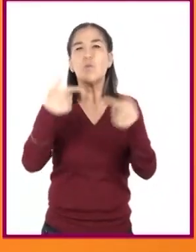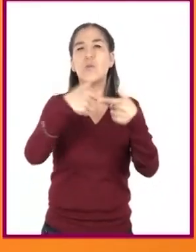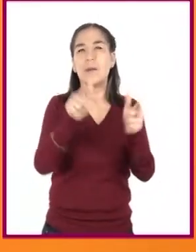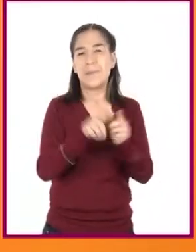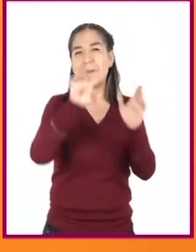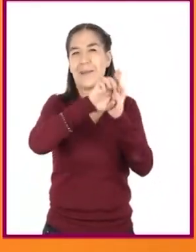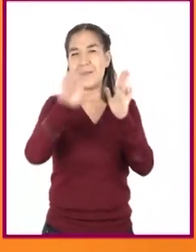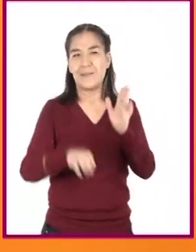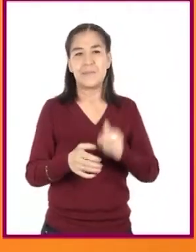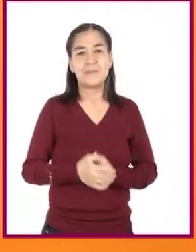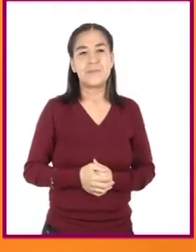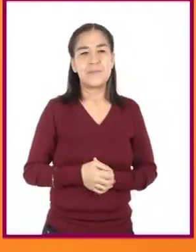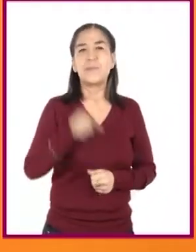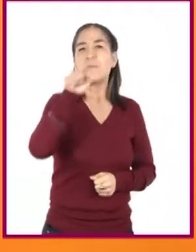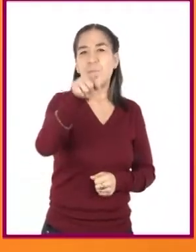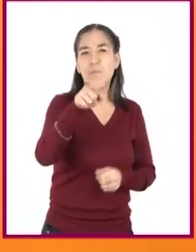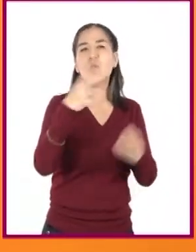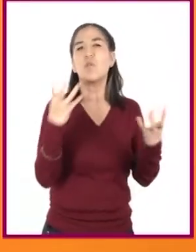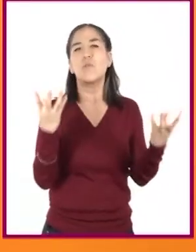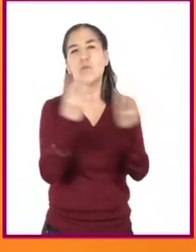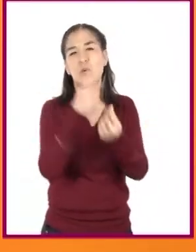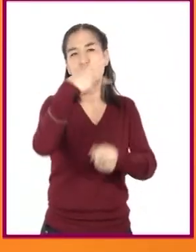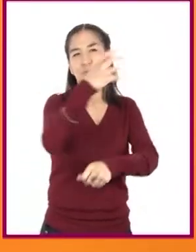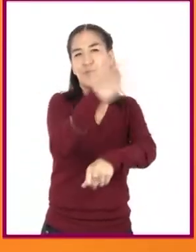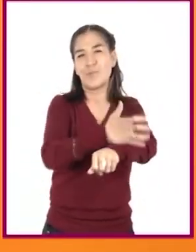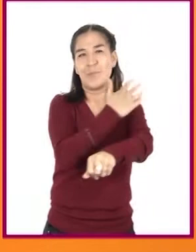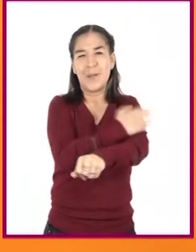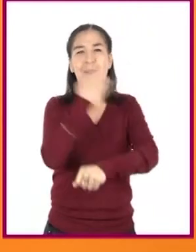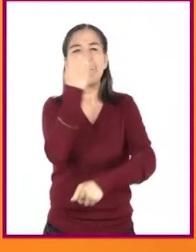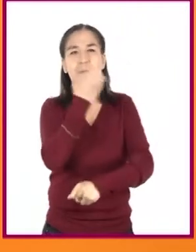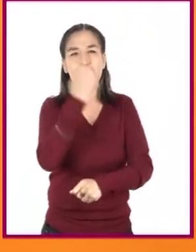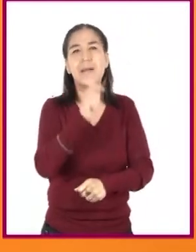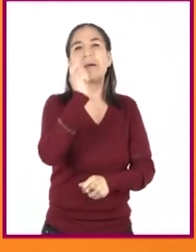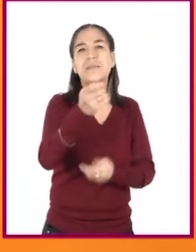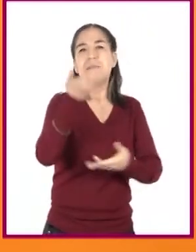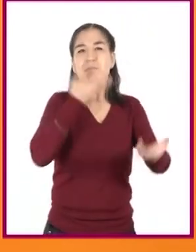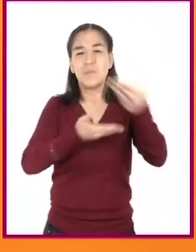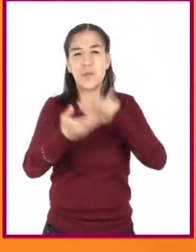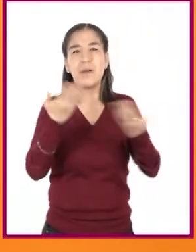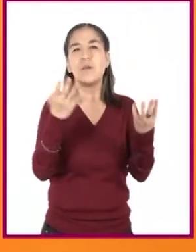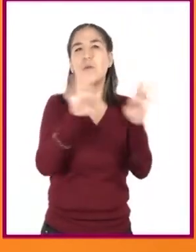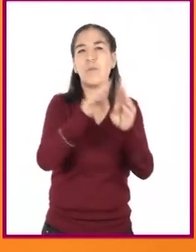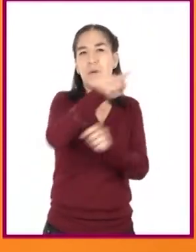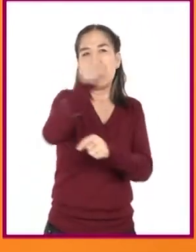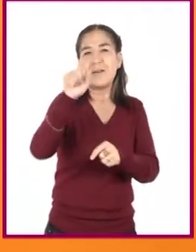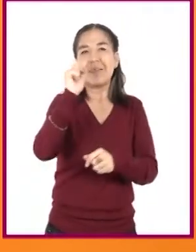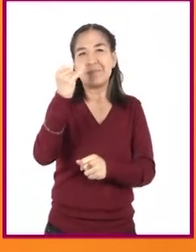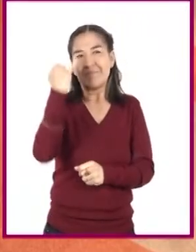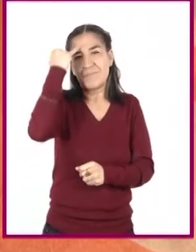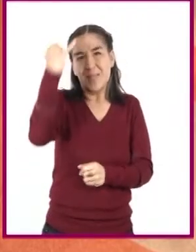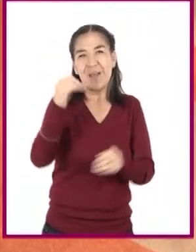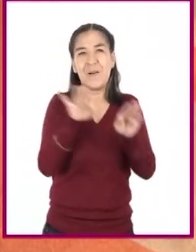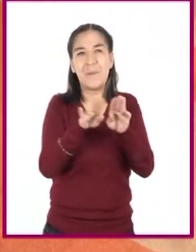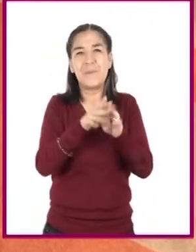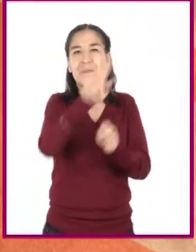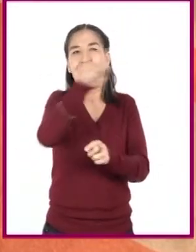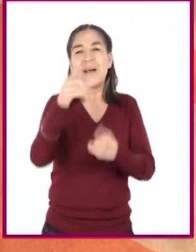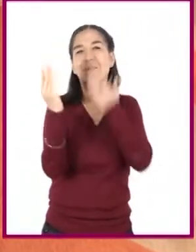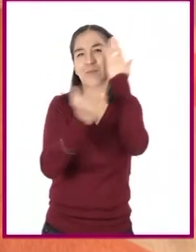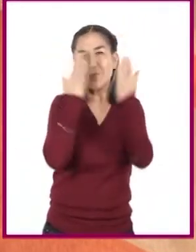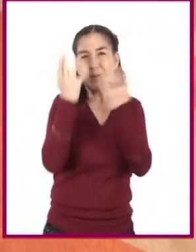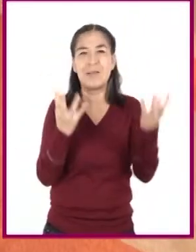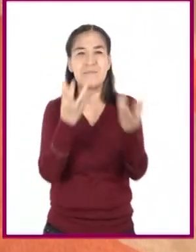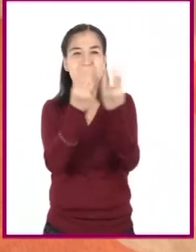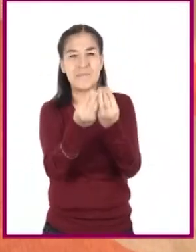ejemplo, tú junto con tus compañeros de la escuela comparten y elaboran una identidad como estudiantes. Sin